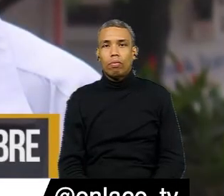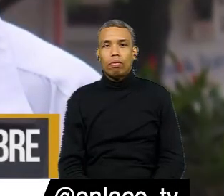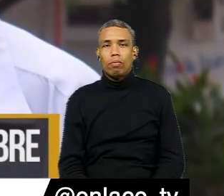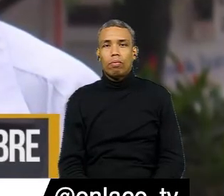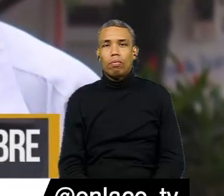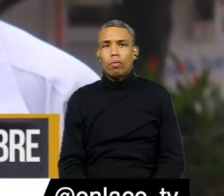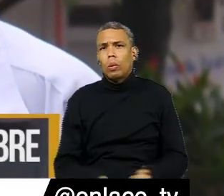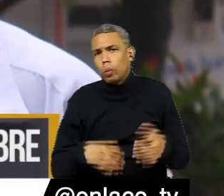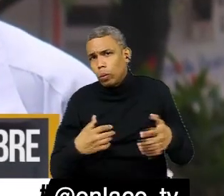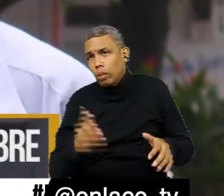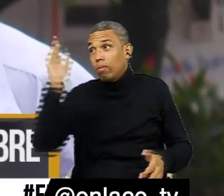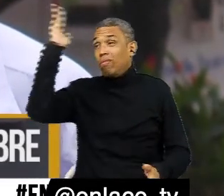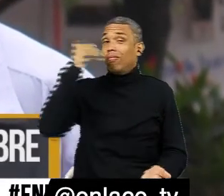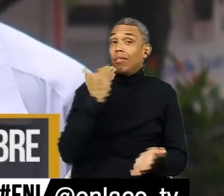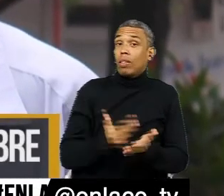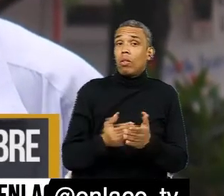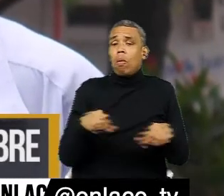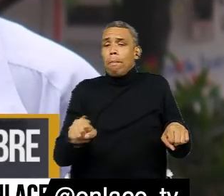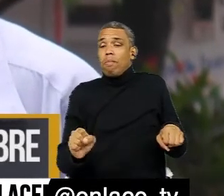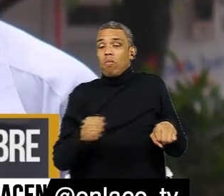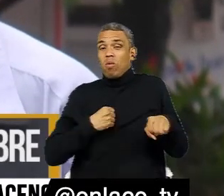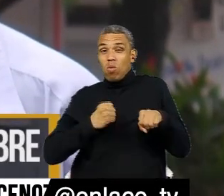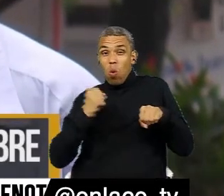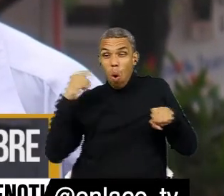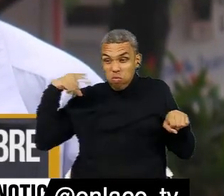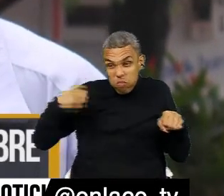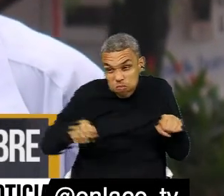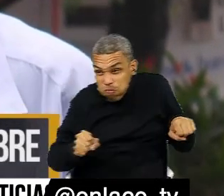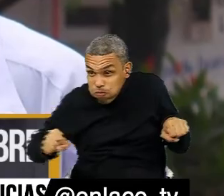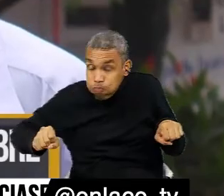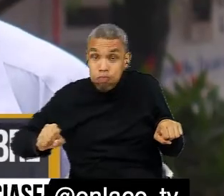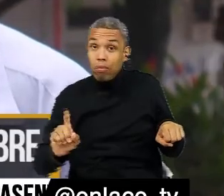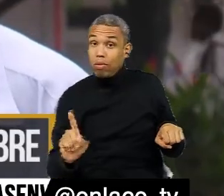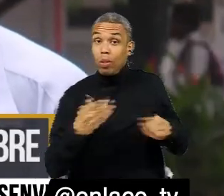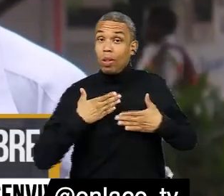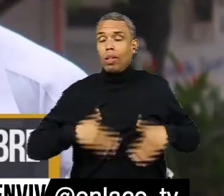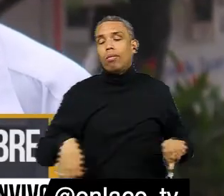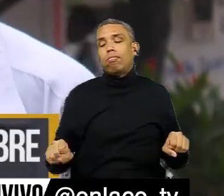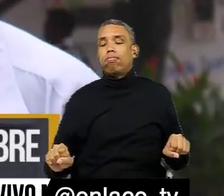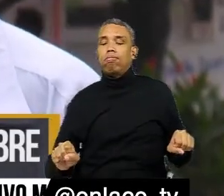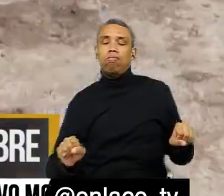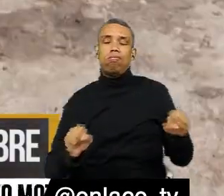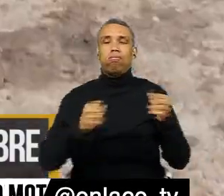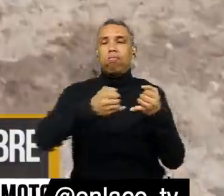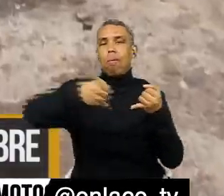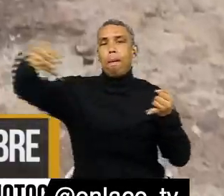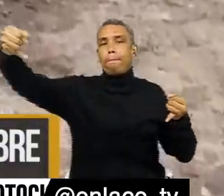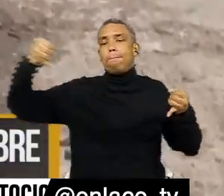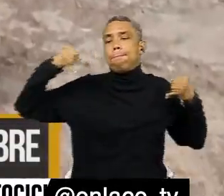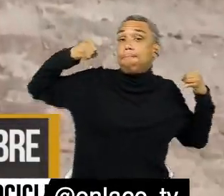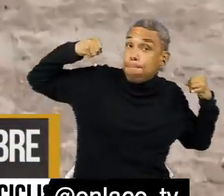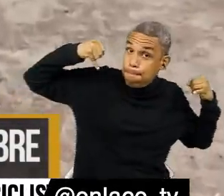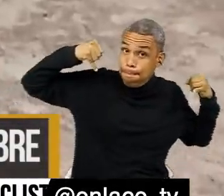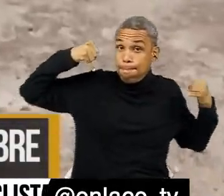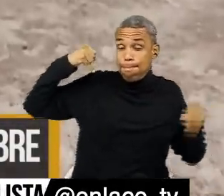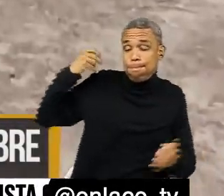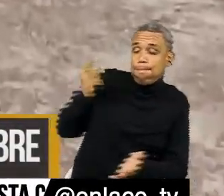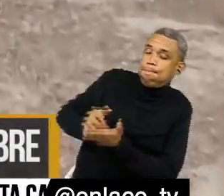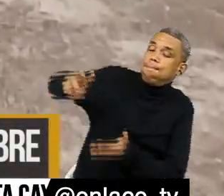Gracias a Dios, como le digo, porque venía muy despacio, porque estaba lloviendo. Y que me caí de la moto, afortunadamente, en el momento en que el